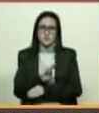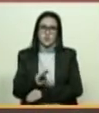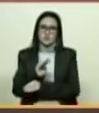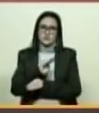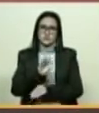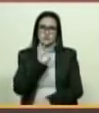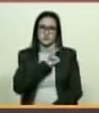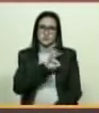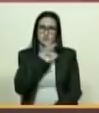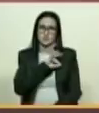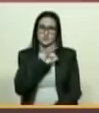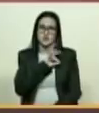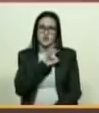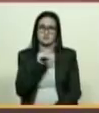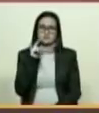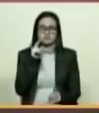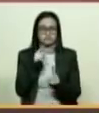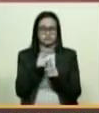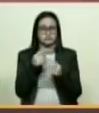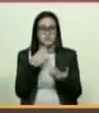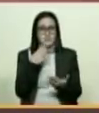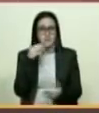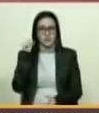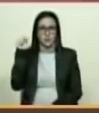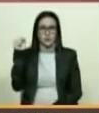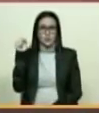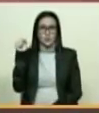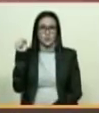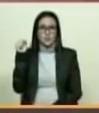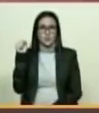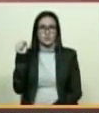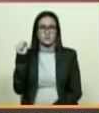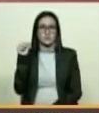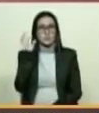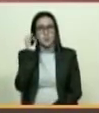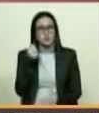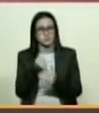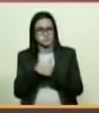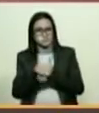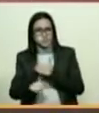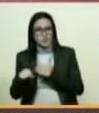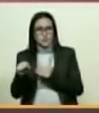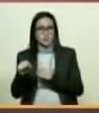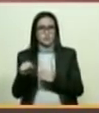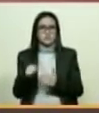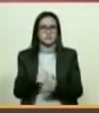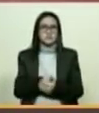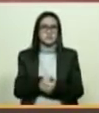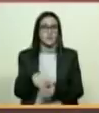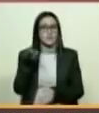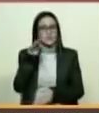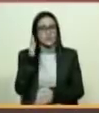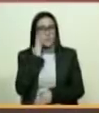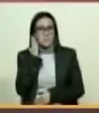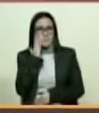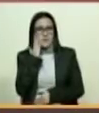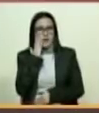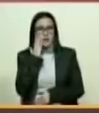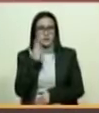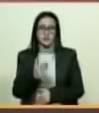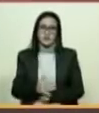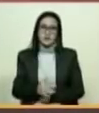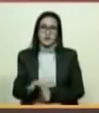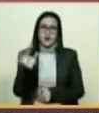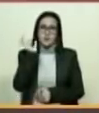social, ideados por el presidente Nicolás Maduro, para nuestras parturientas, para nuestras futuras madres, para